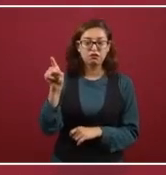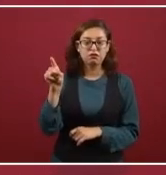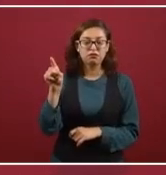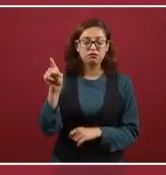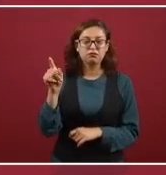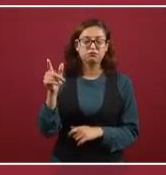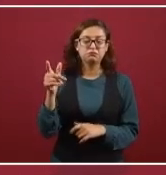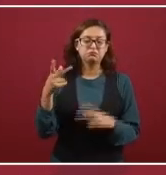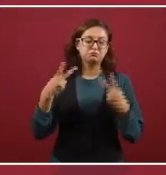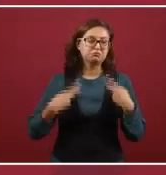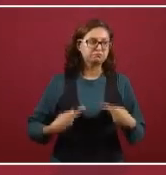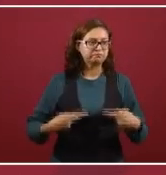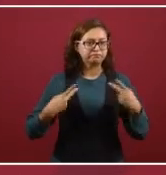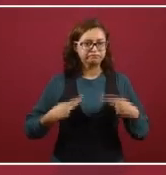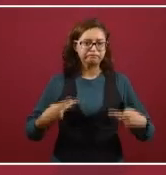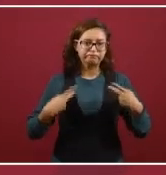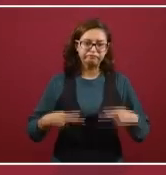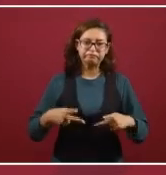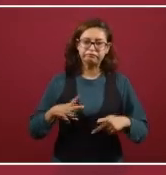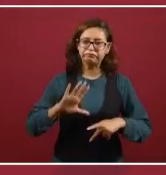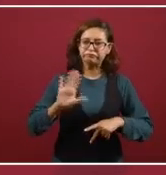la muerte,